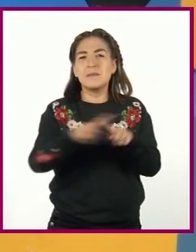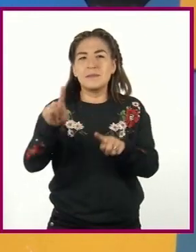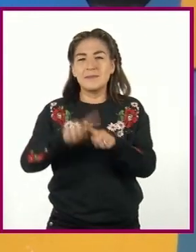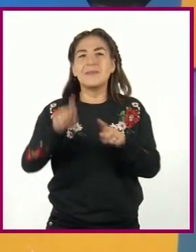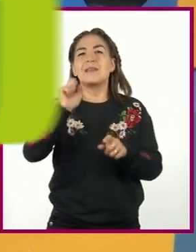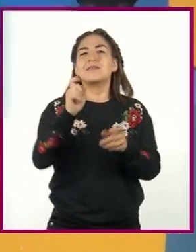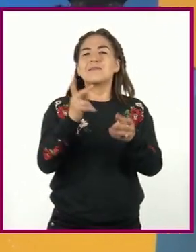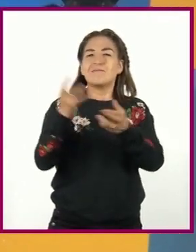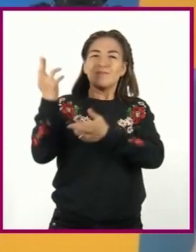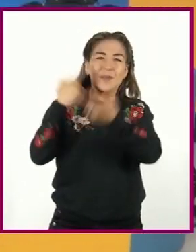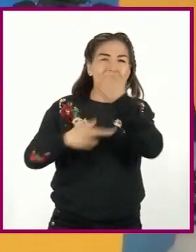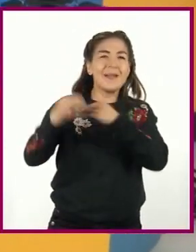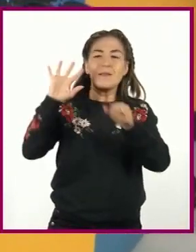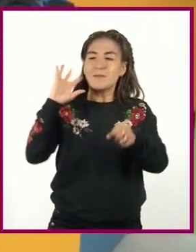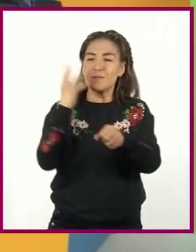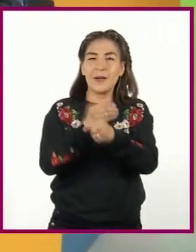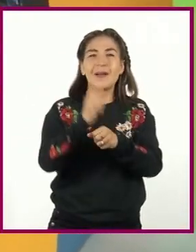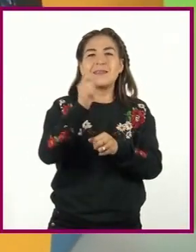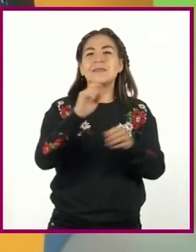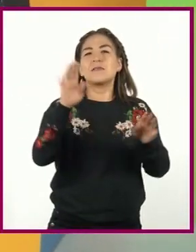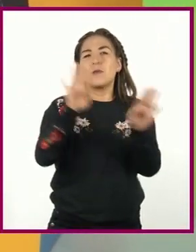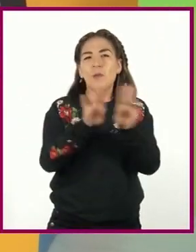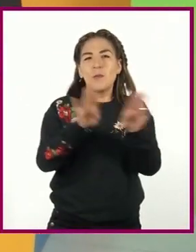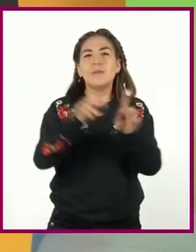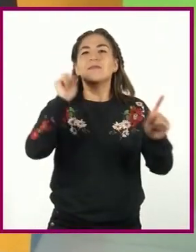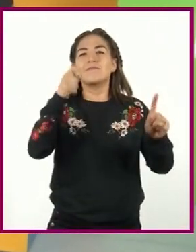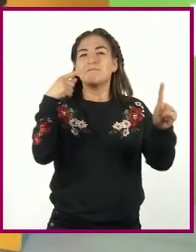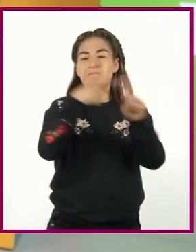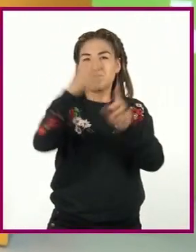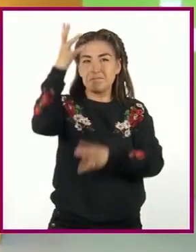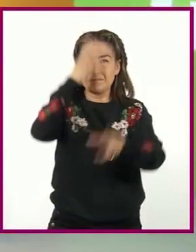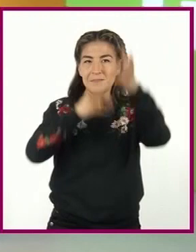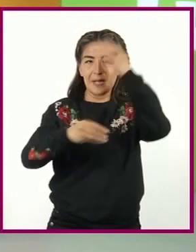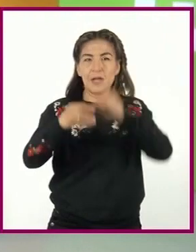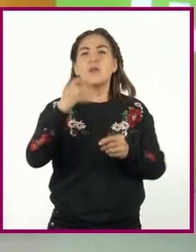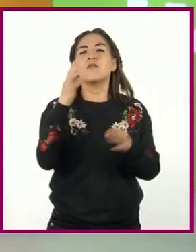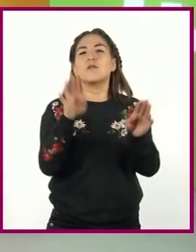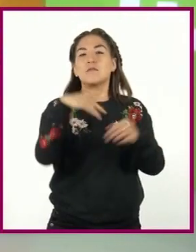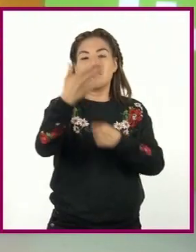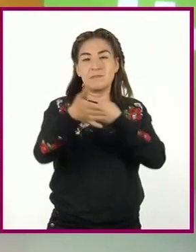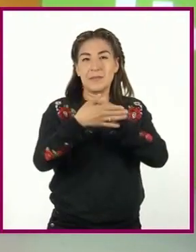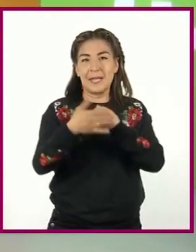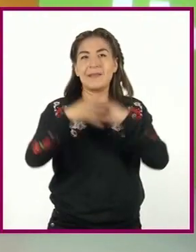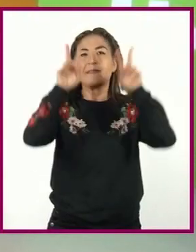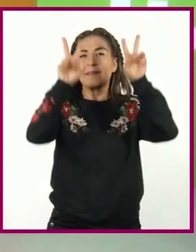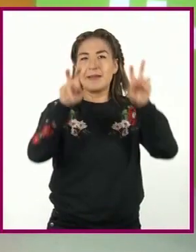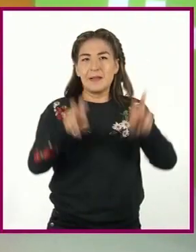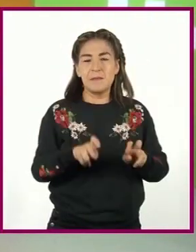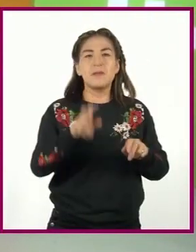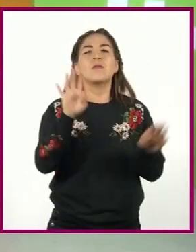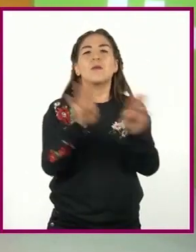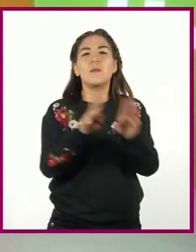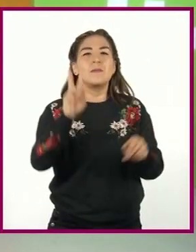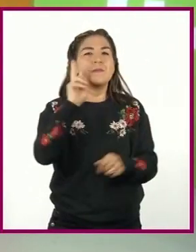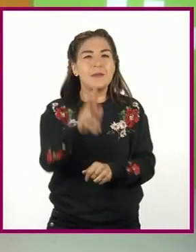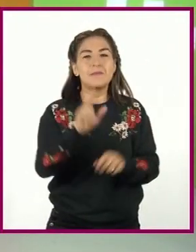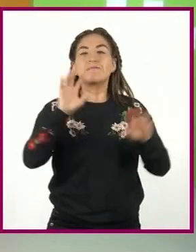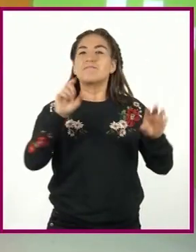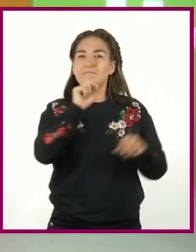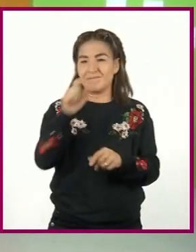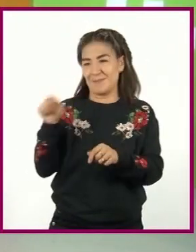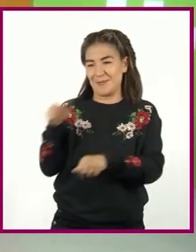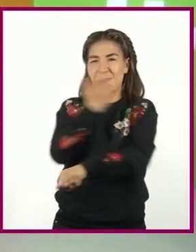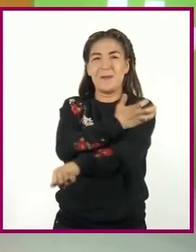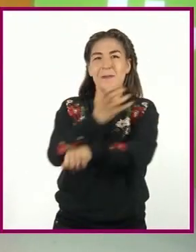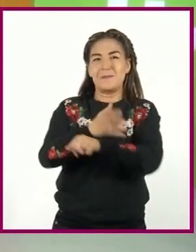repaso. Esto nos permitirá relacionar lo que hemos aprendido con los próximos temas que descubriremos junto con mi